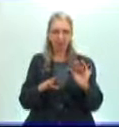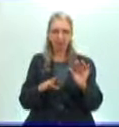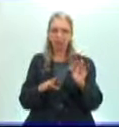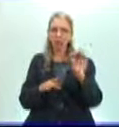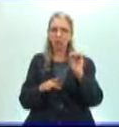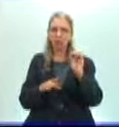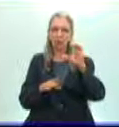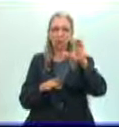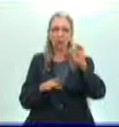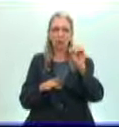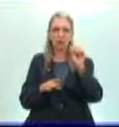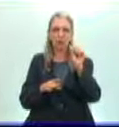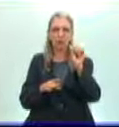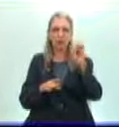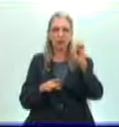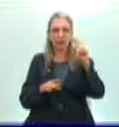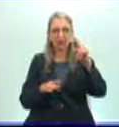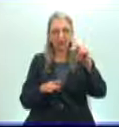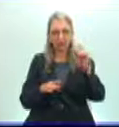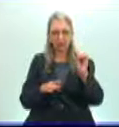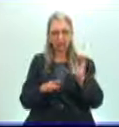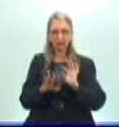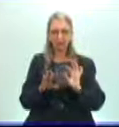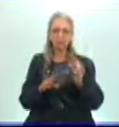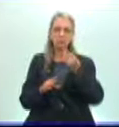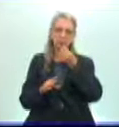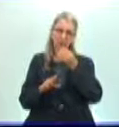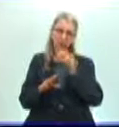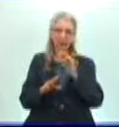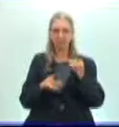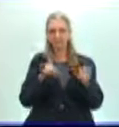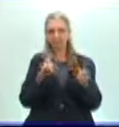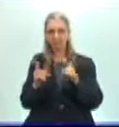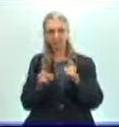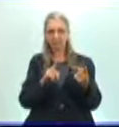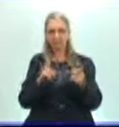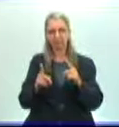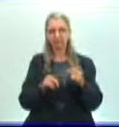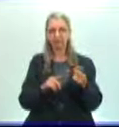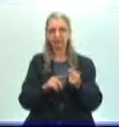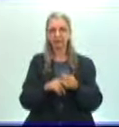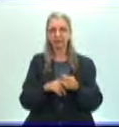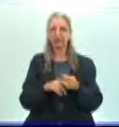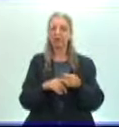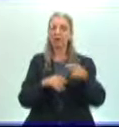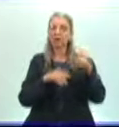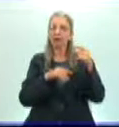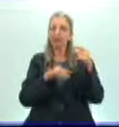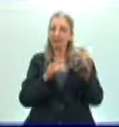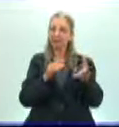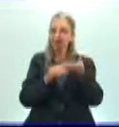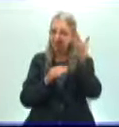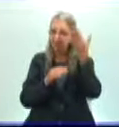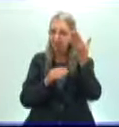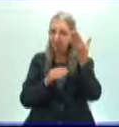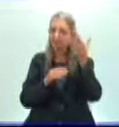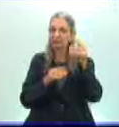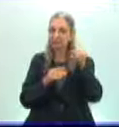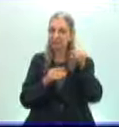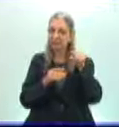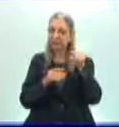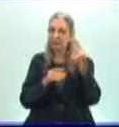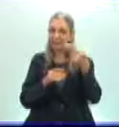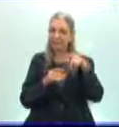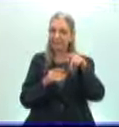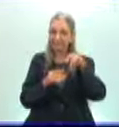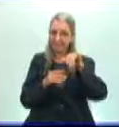coseno del ángulo pudiéramos estarlo utilizando. Vamos entonces a ver que desarrollando, ¿no?, el teorema de Pitágoras podemos hallar la longitud, en este caso